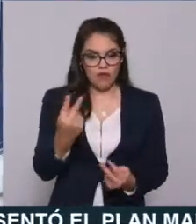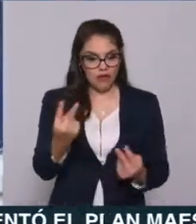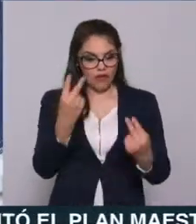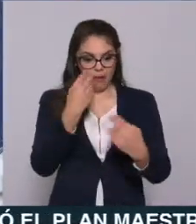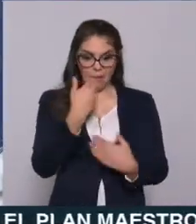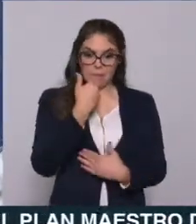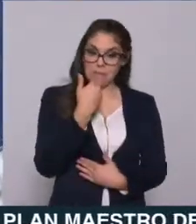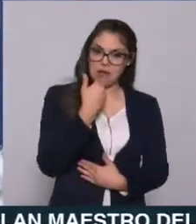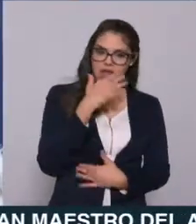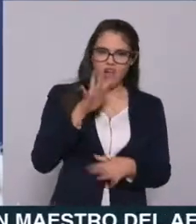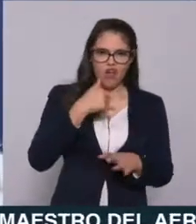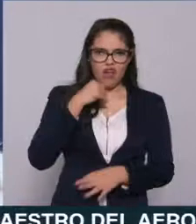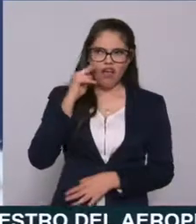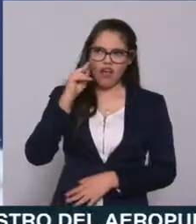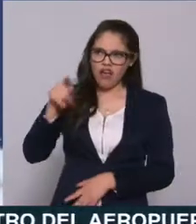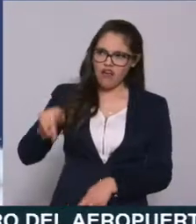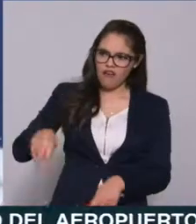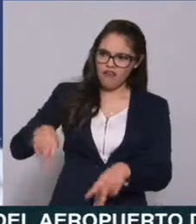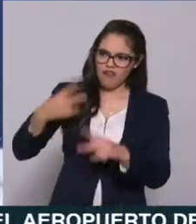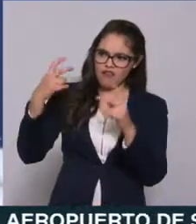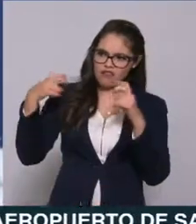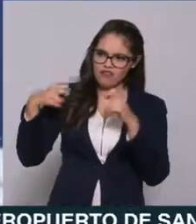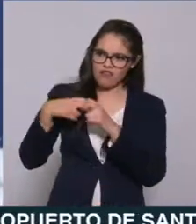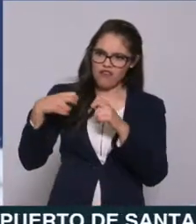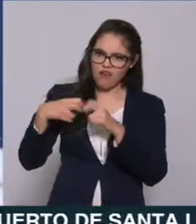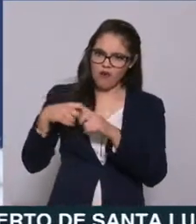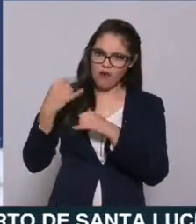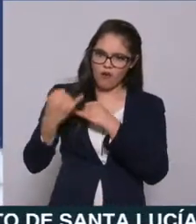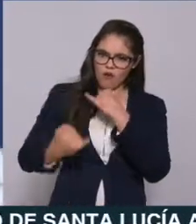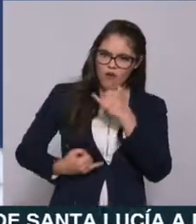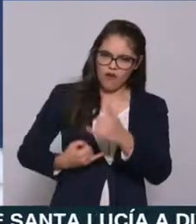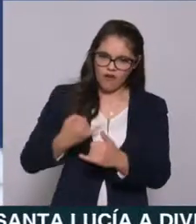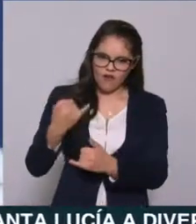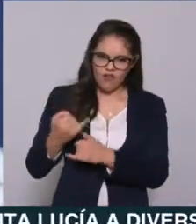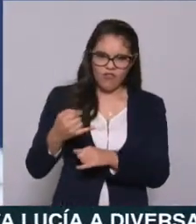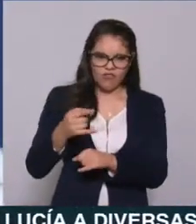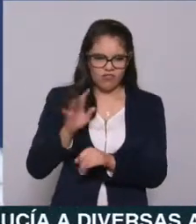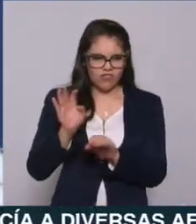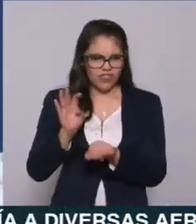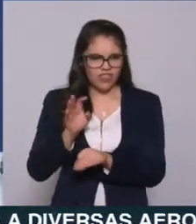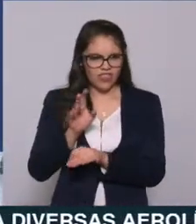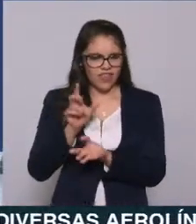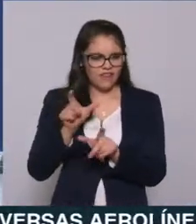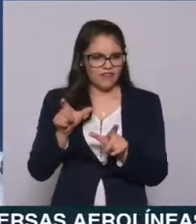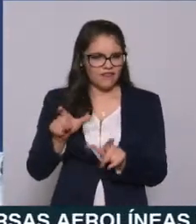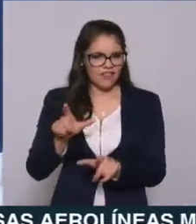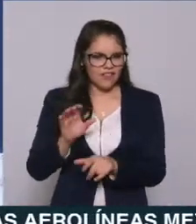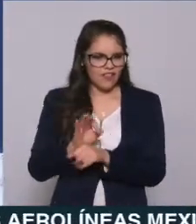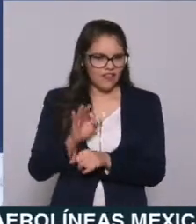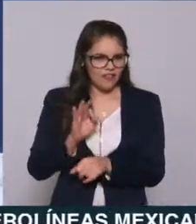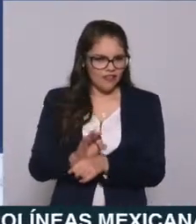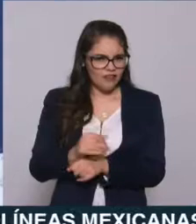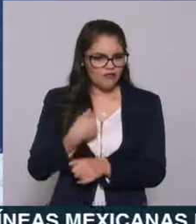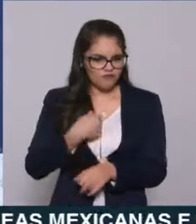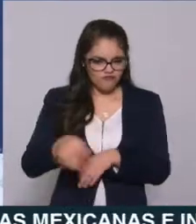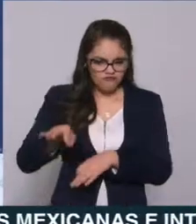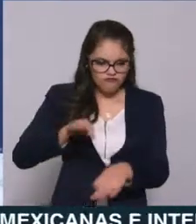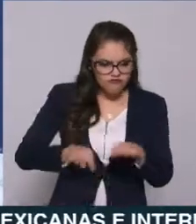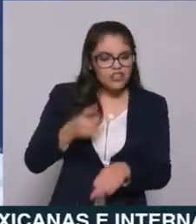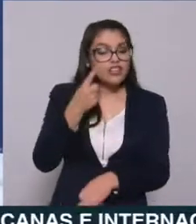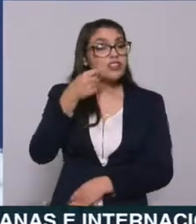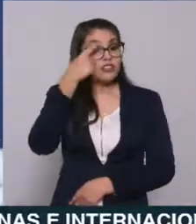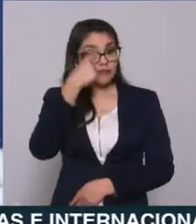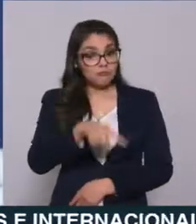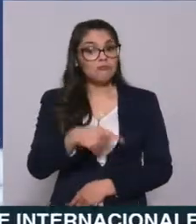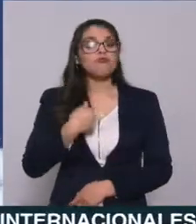eso, cuando vi que iban a vender los tenis del juego Defensa de la Noche, me dije, de aquí soy. Me puse a chambear y ¿qué creen?